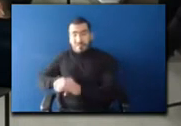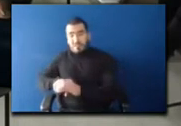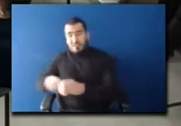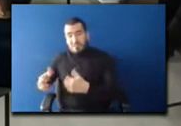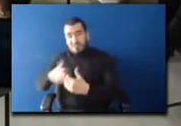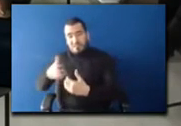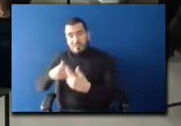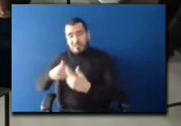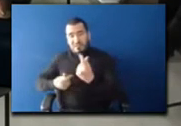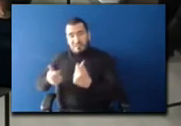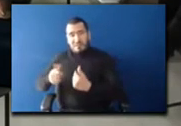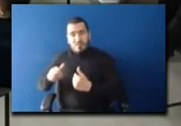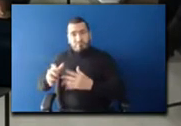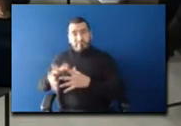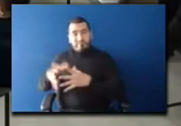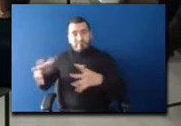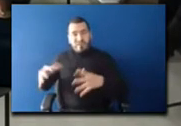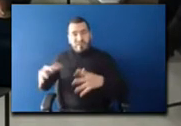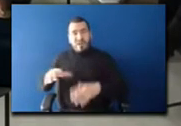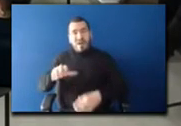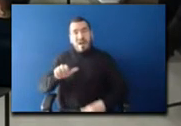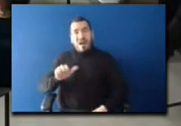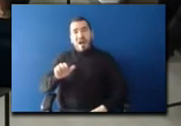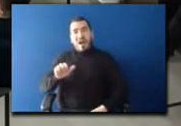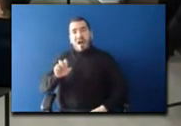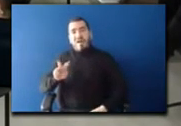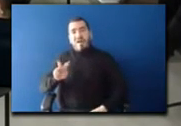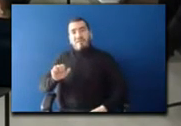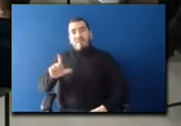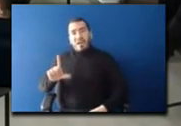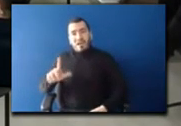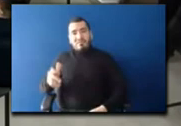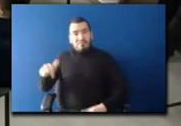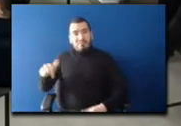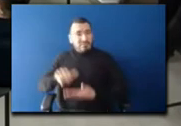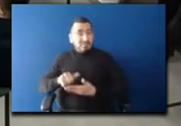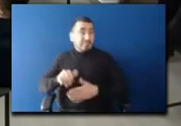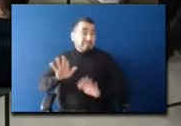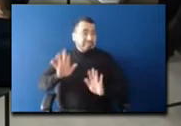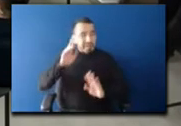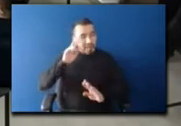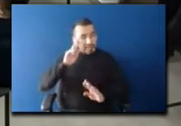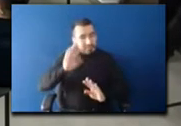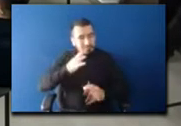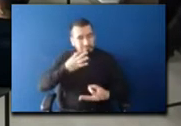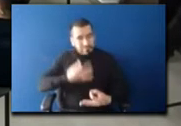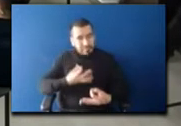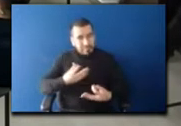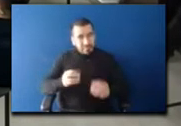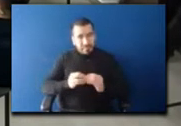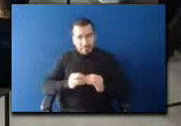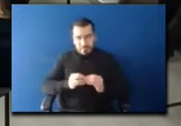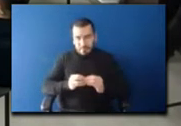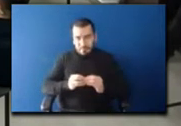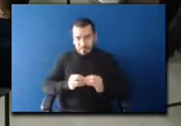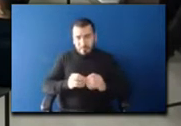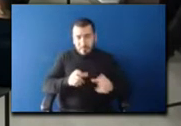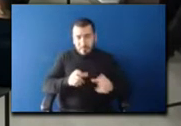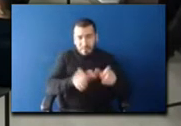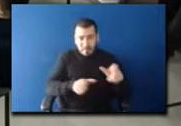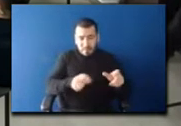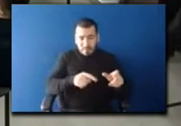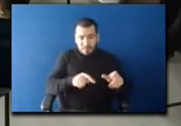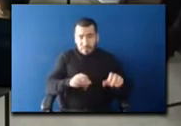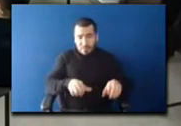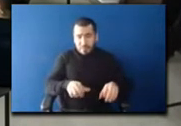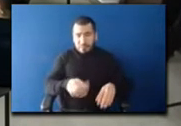el grupo Aval, engordar esto, y en parte pueden tener razón, porque si a la gente le dieran un